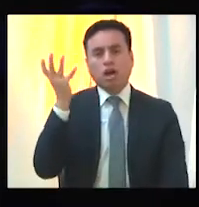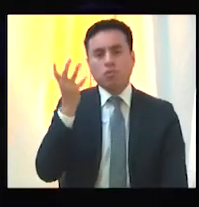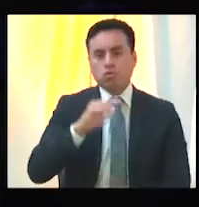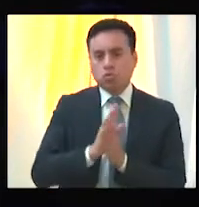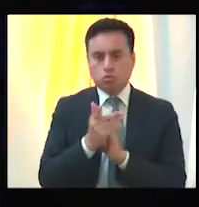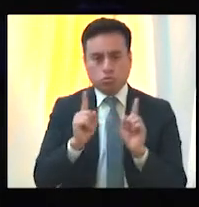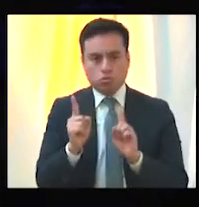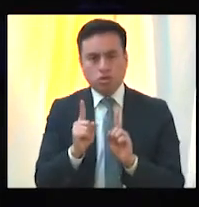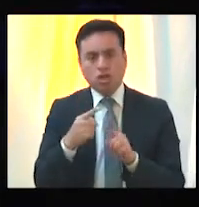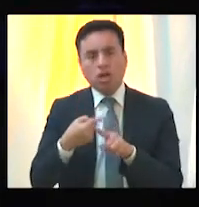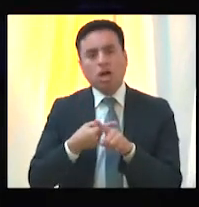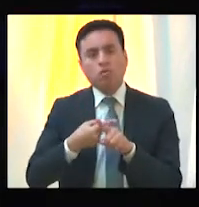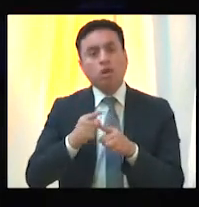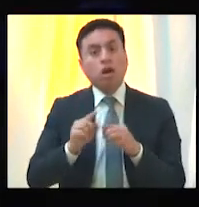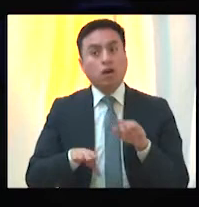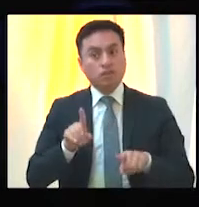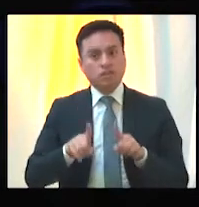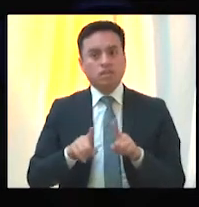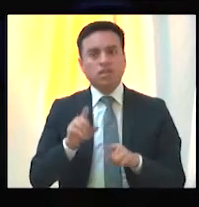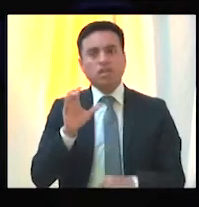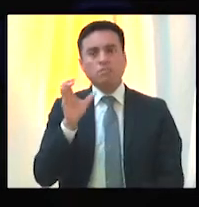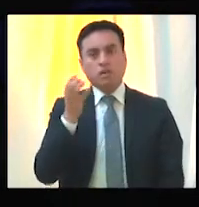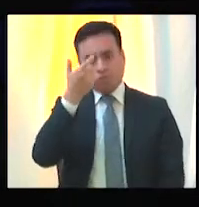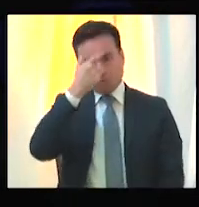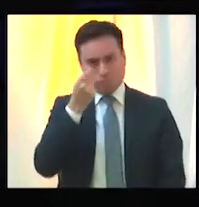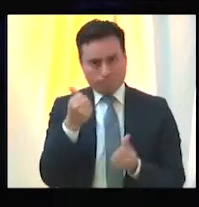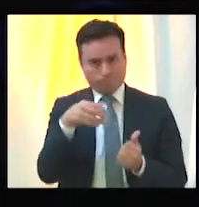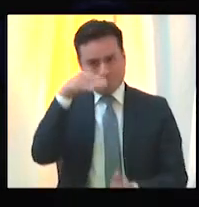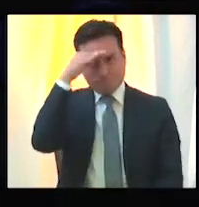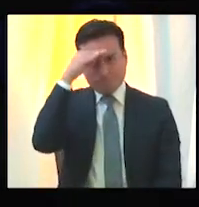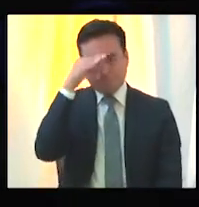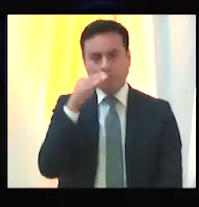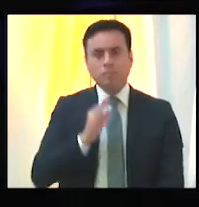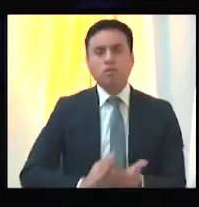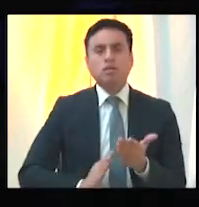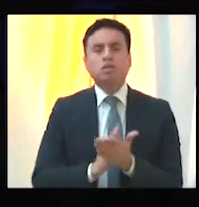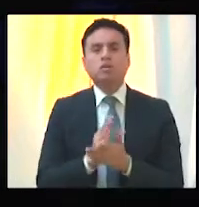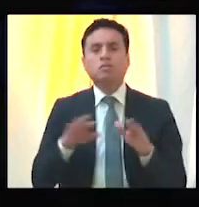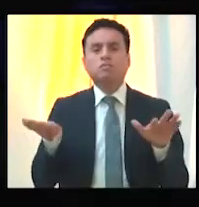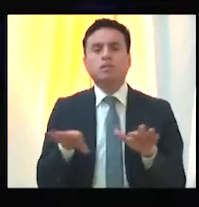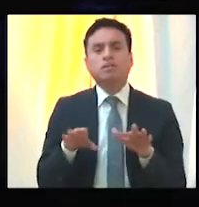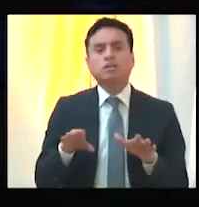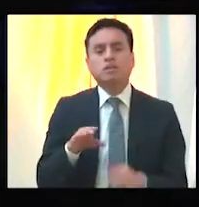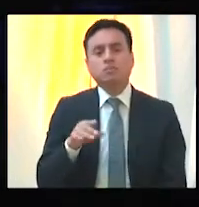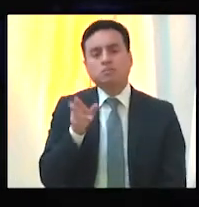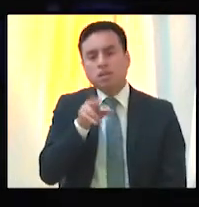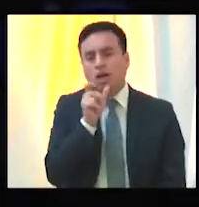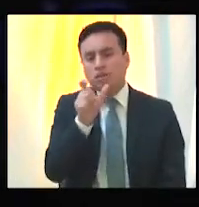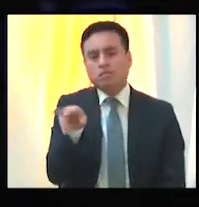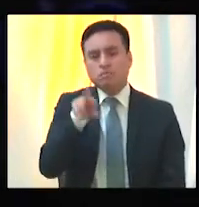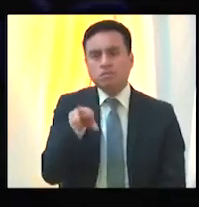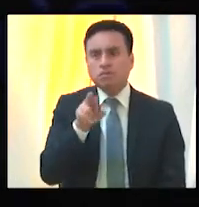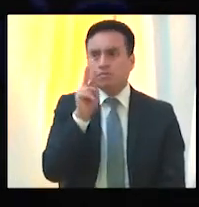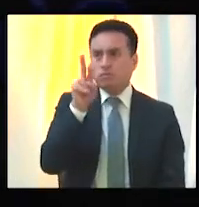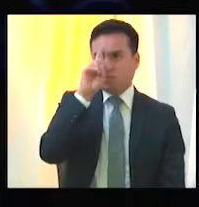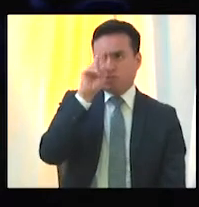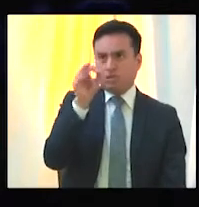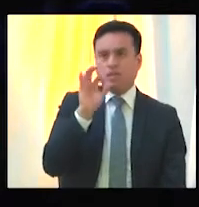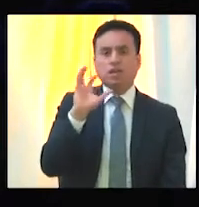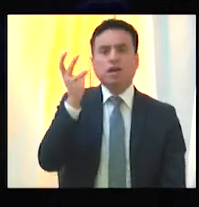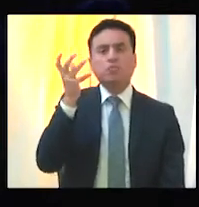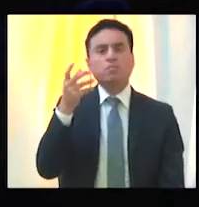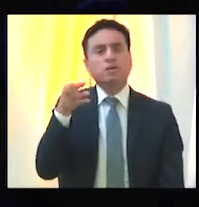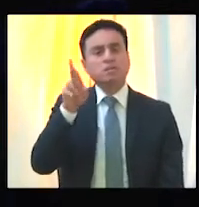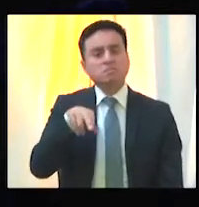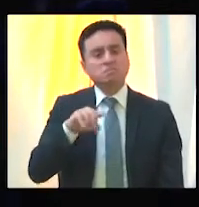algunas veces se abusa de eso, se lo dice un climatólogo. Se empieza a usar casi como una muletilla para cada fenómeno que observamos, que es el cambio